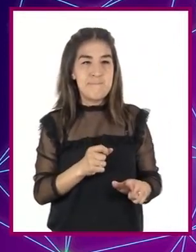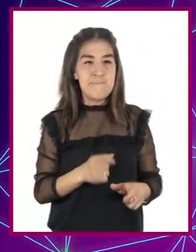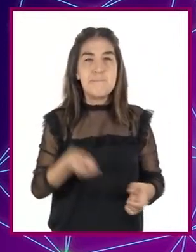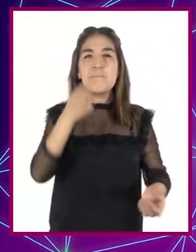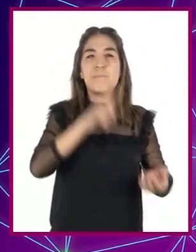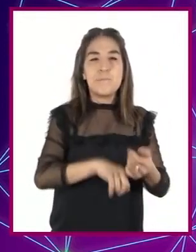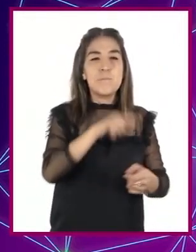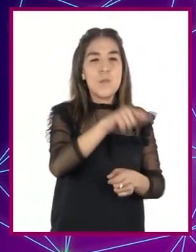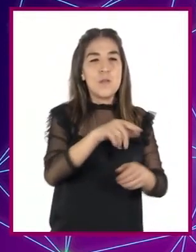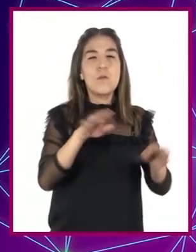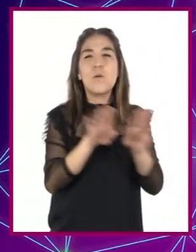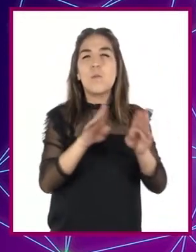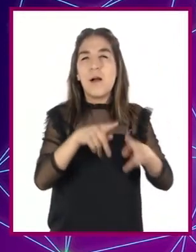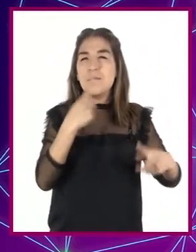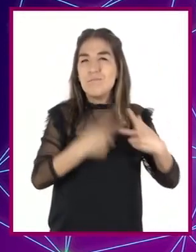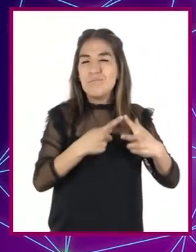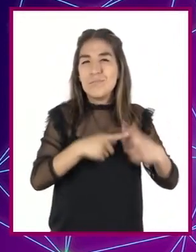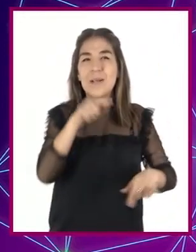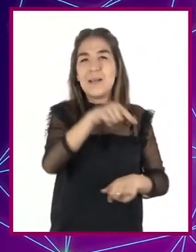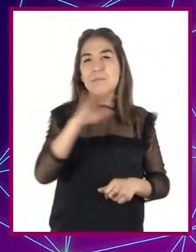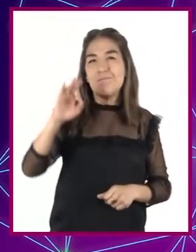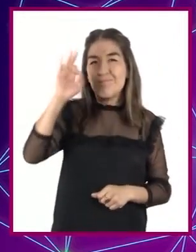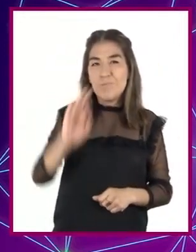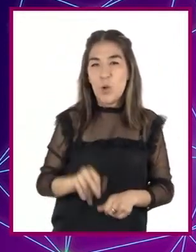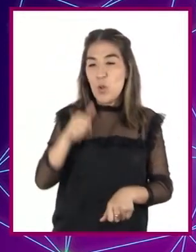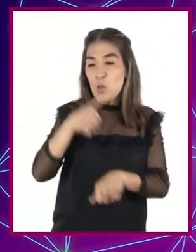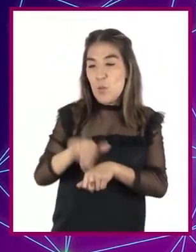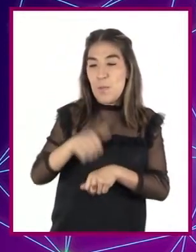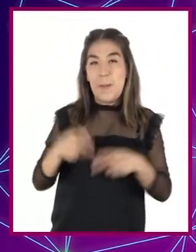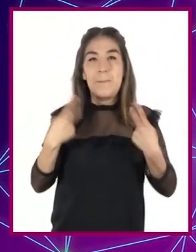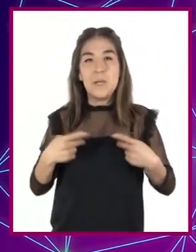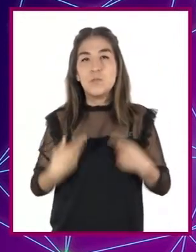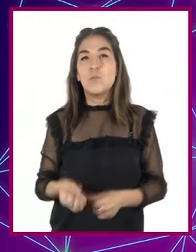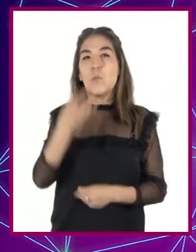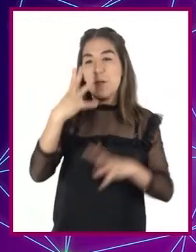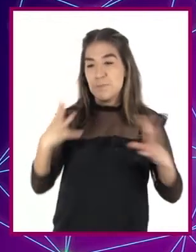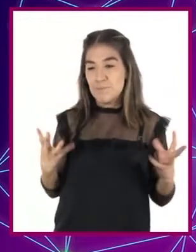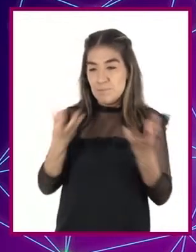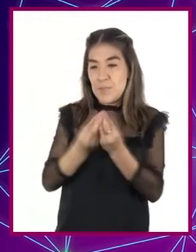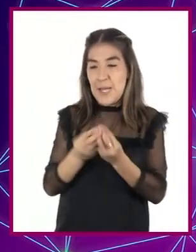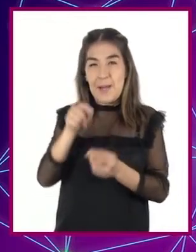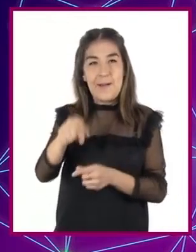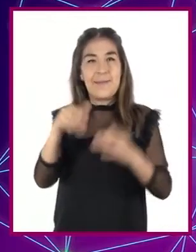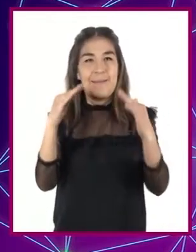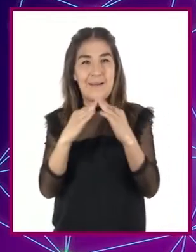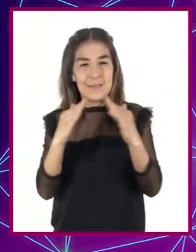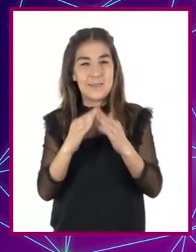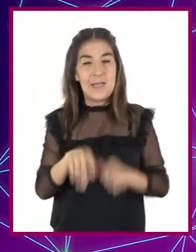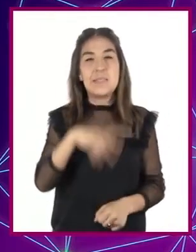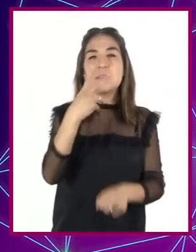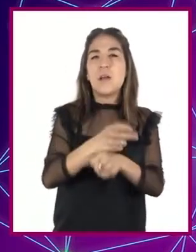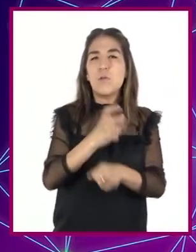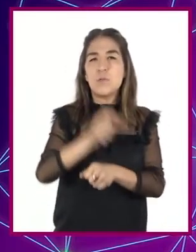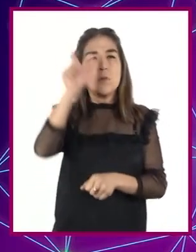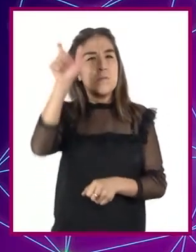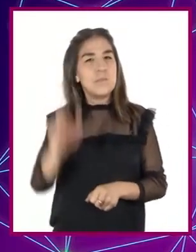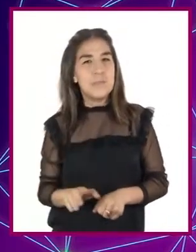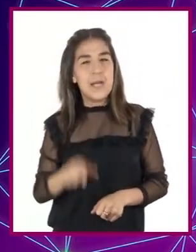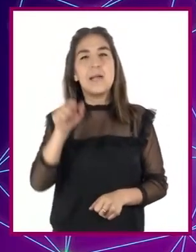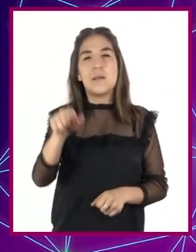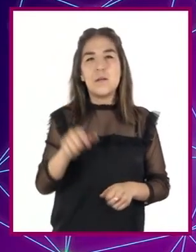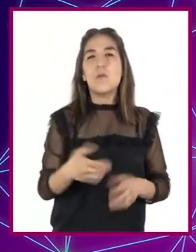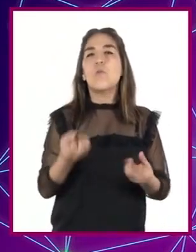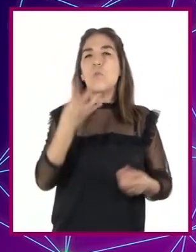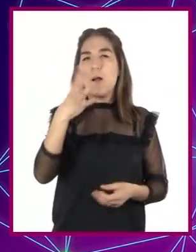intervalos sobre el promedio del número de personas que habitan una vivienda y en la segunda columna anotamos la